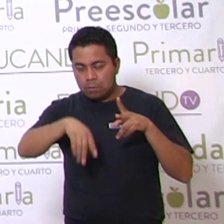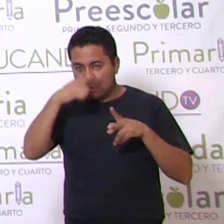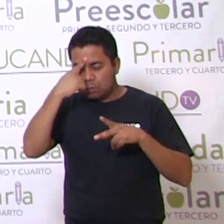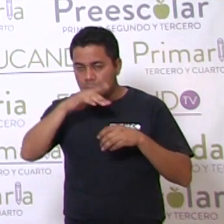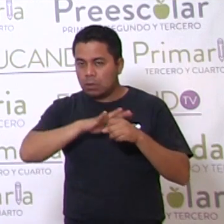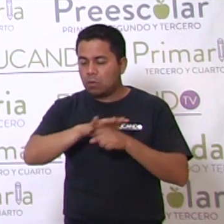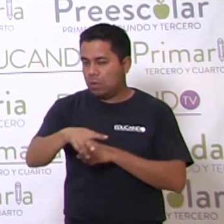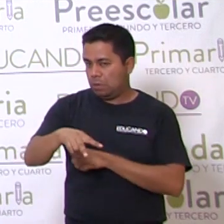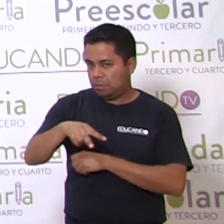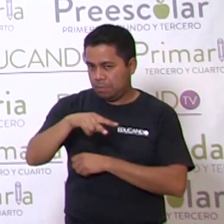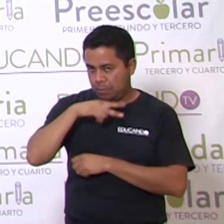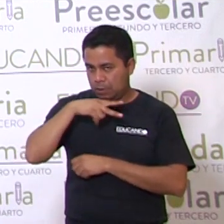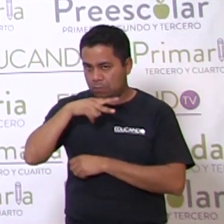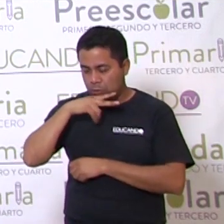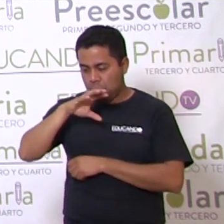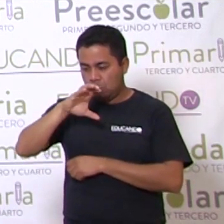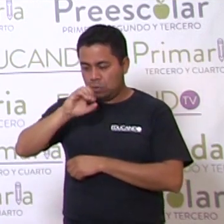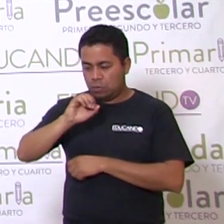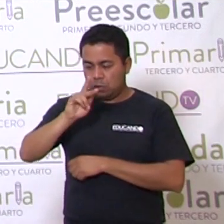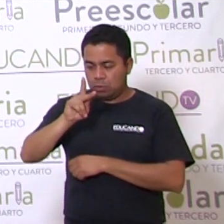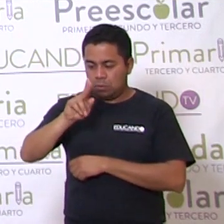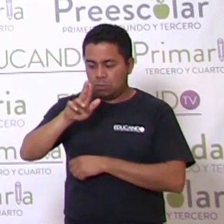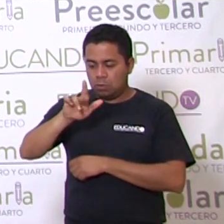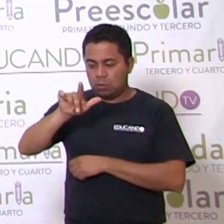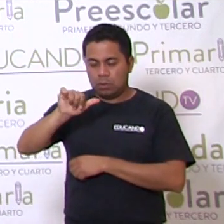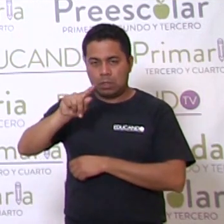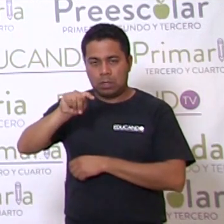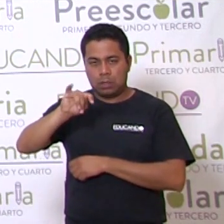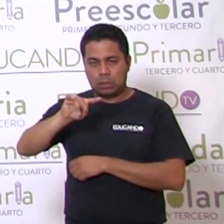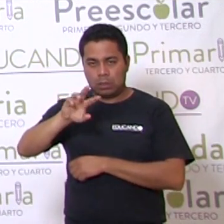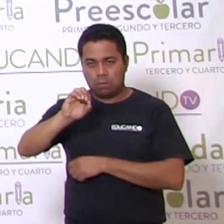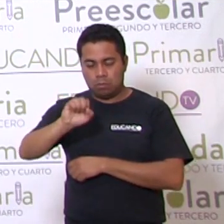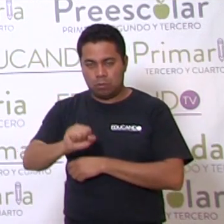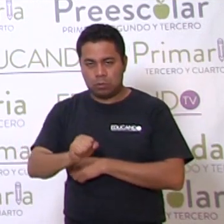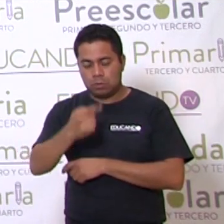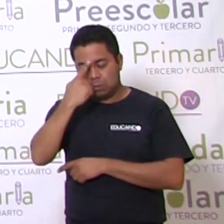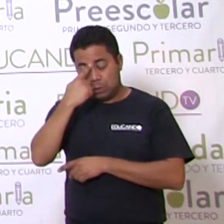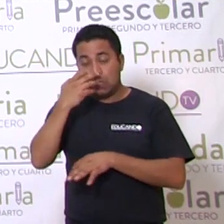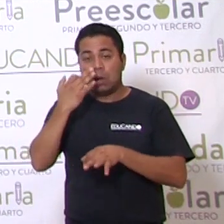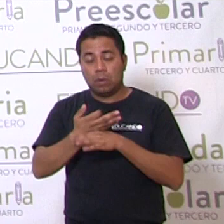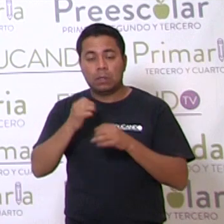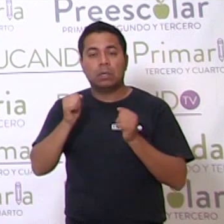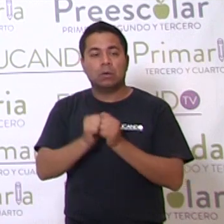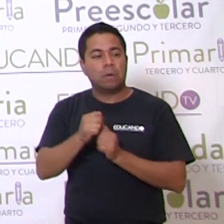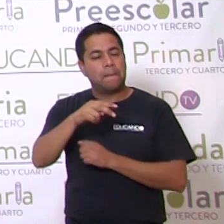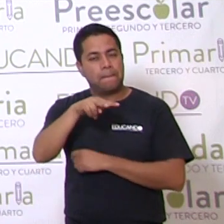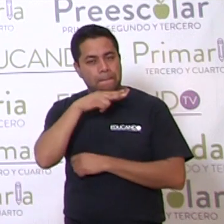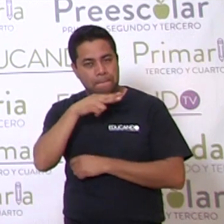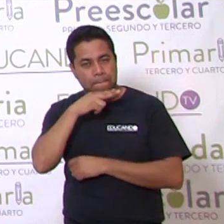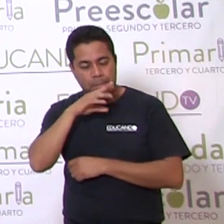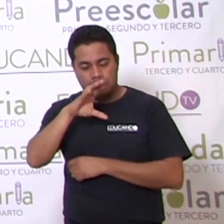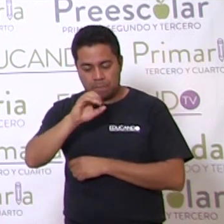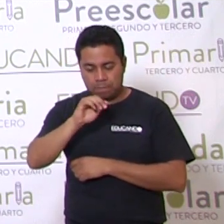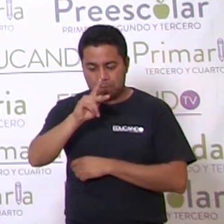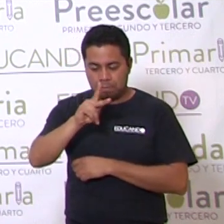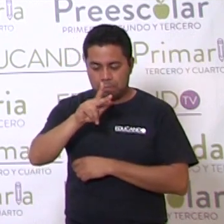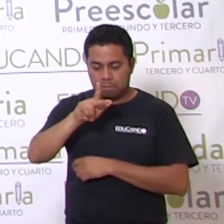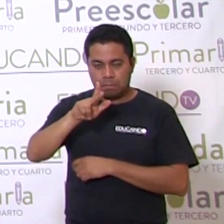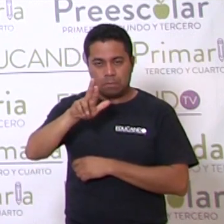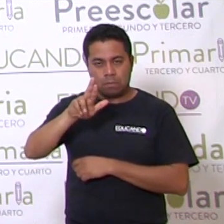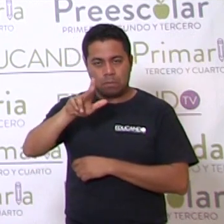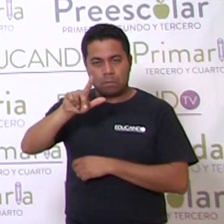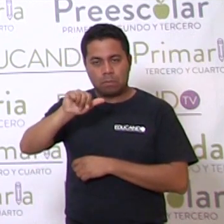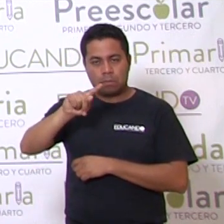los verbos copulativos. En esta parte de los verbos copulativos es muy necesario que